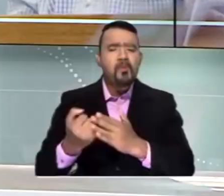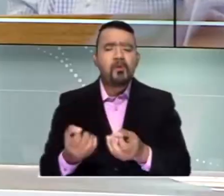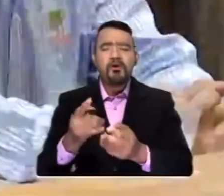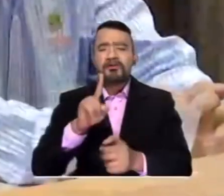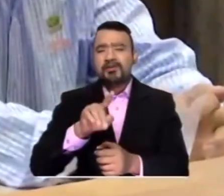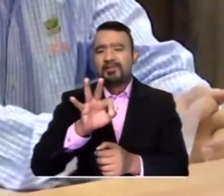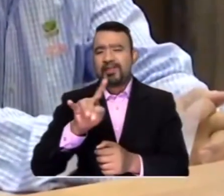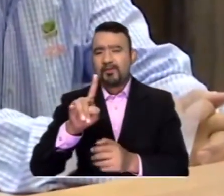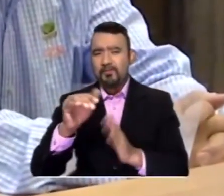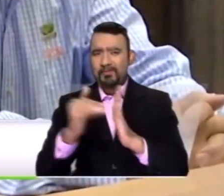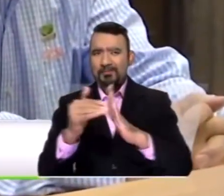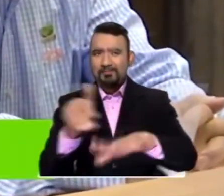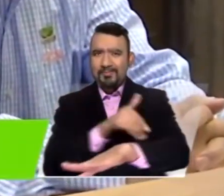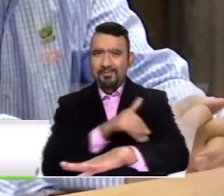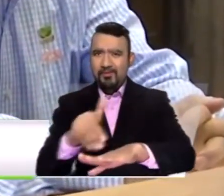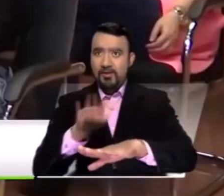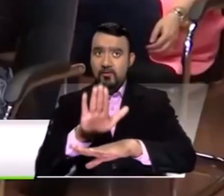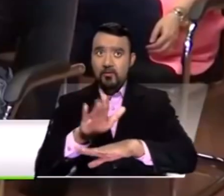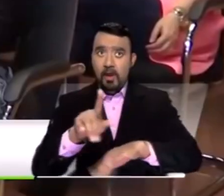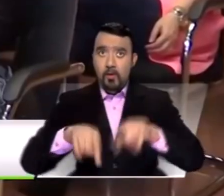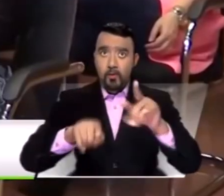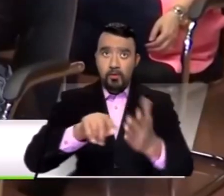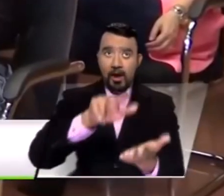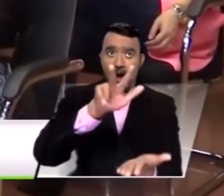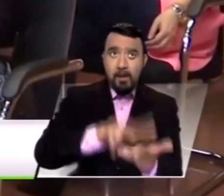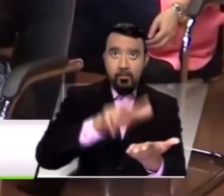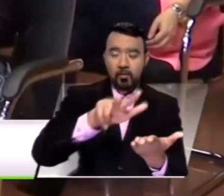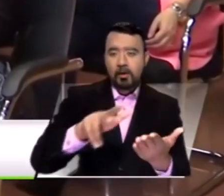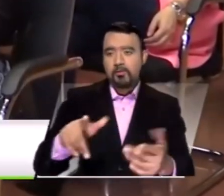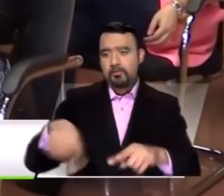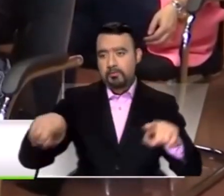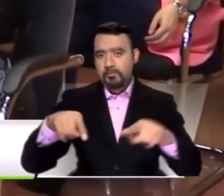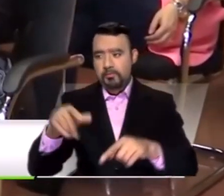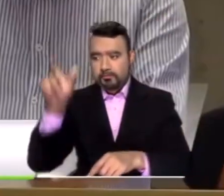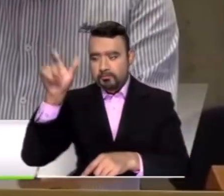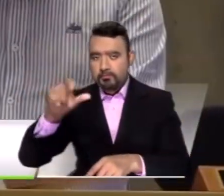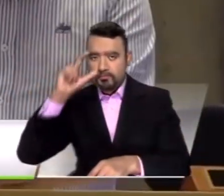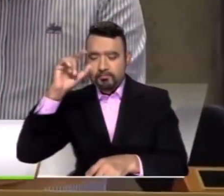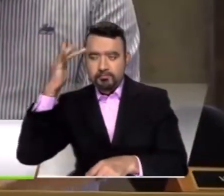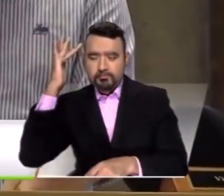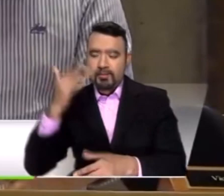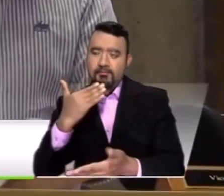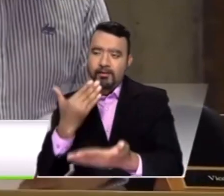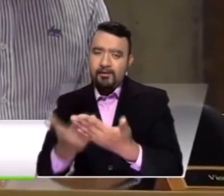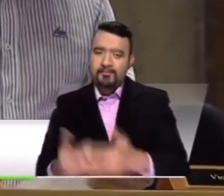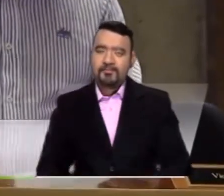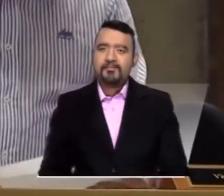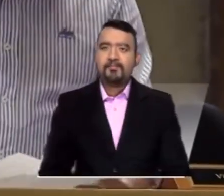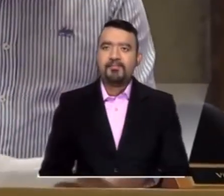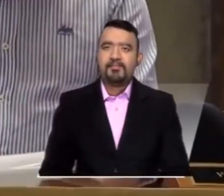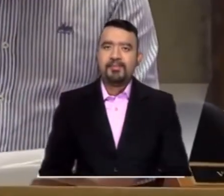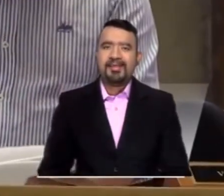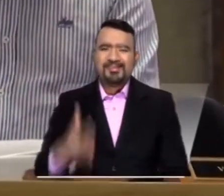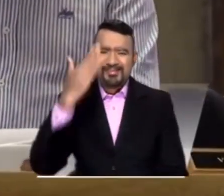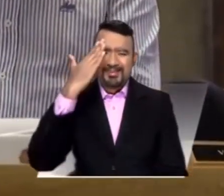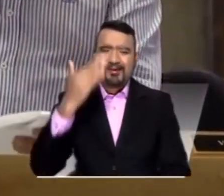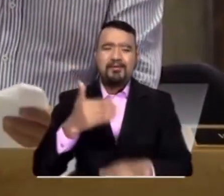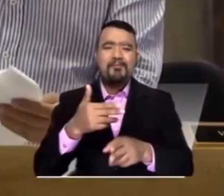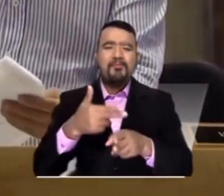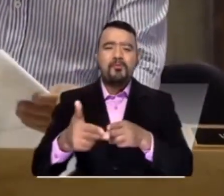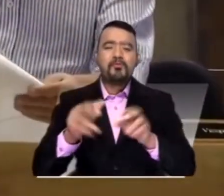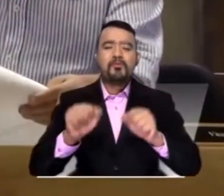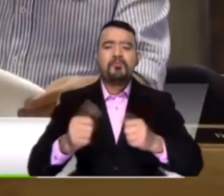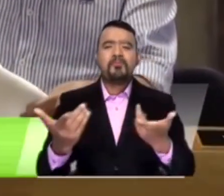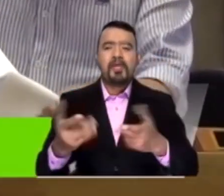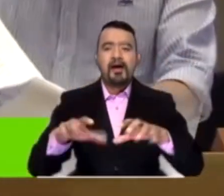entre las ordenanzas aprobadas por la asamblea se destacan los recursos de vigencias futuras para ser invertidos en proyectos de las